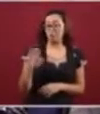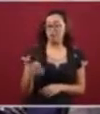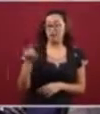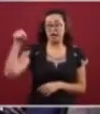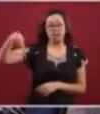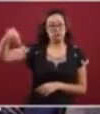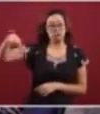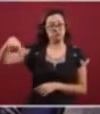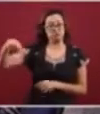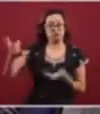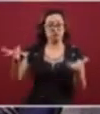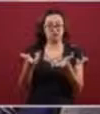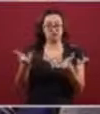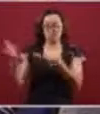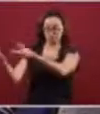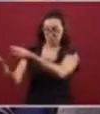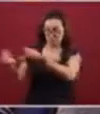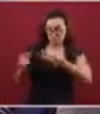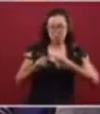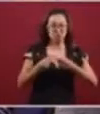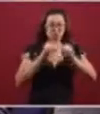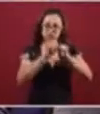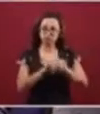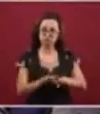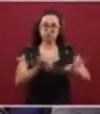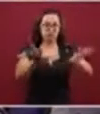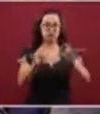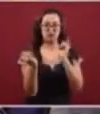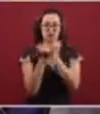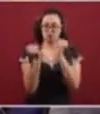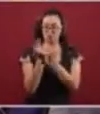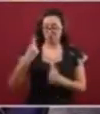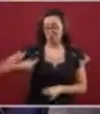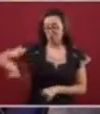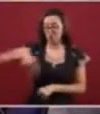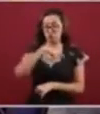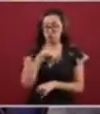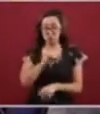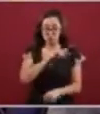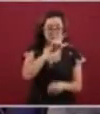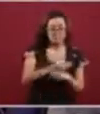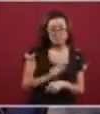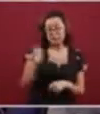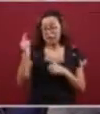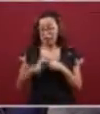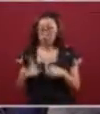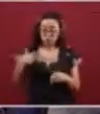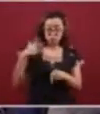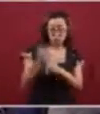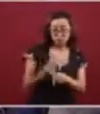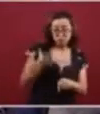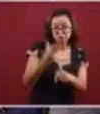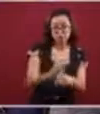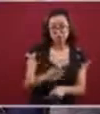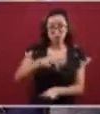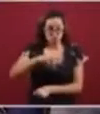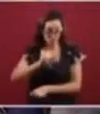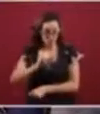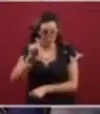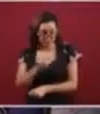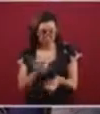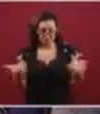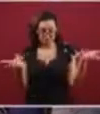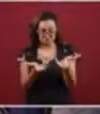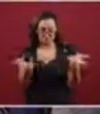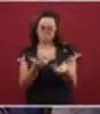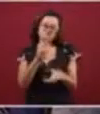la reciben todos los medios de comunicación. No tenemos ninguna señal especial o directa desde la mañanera.